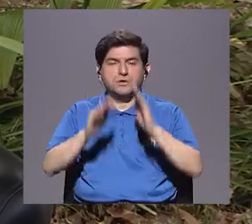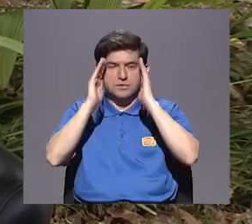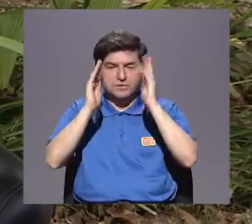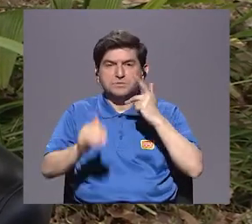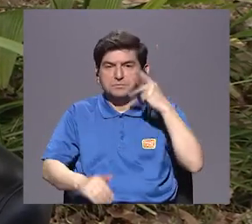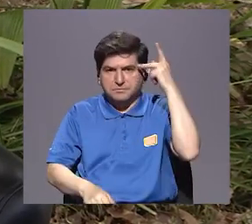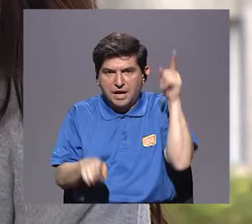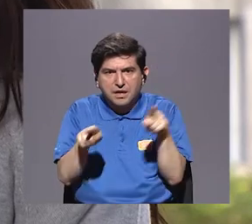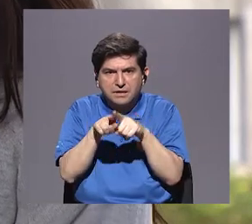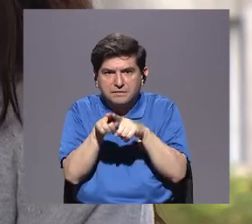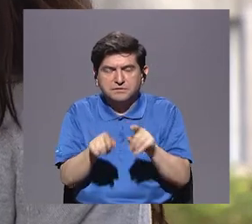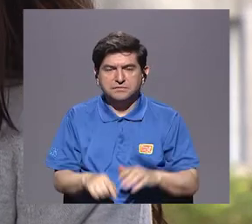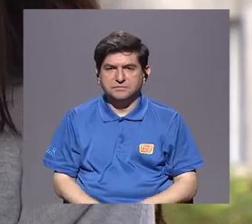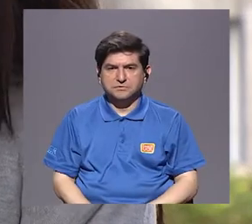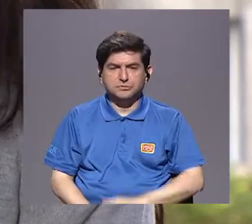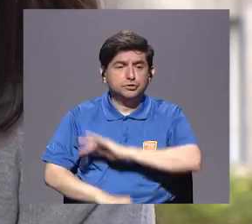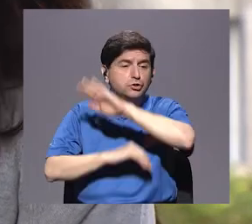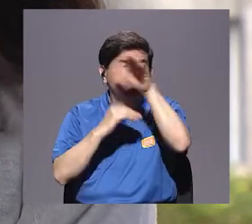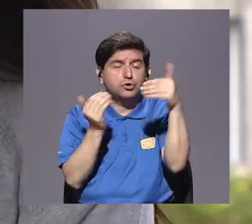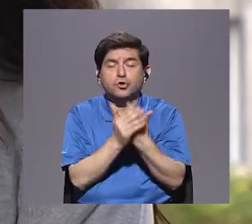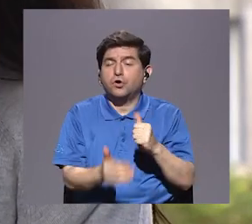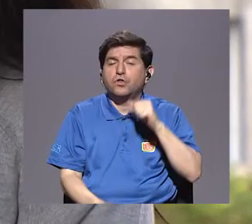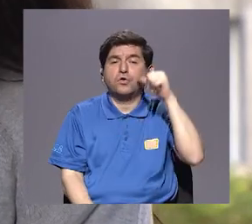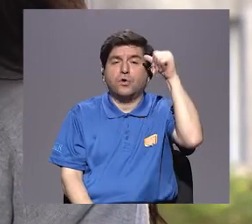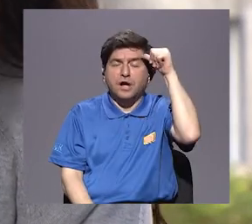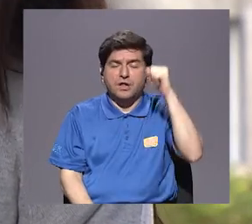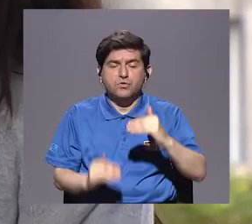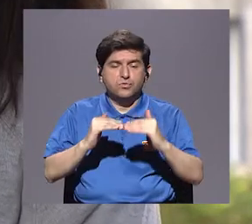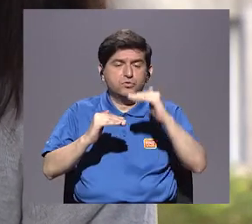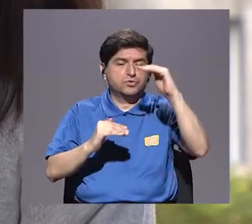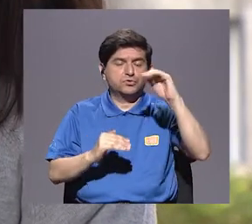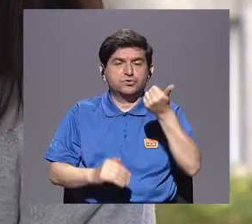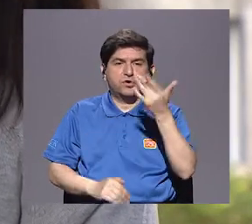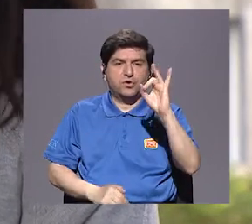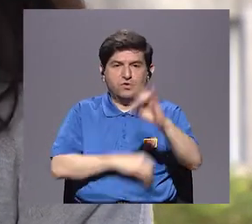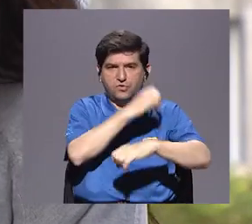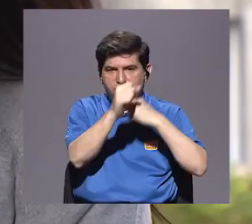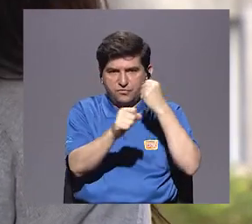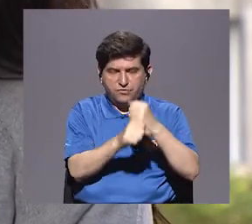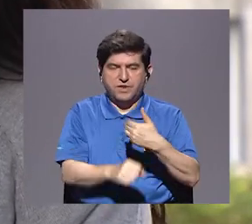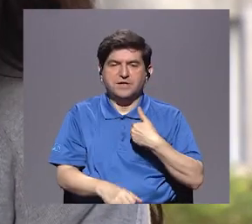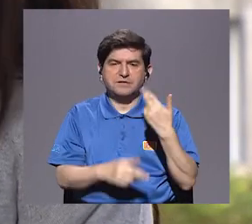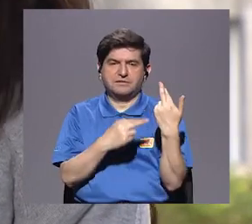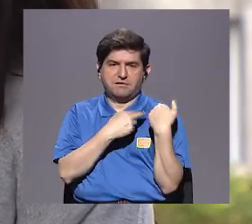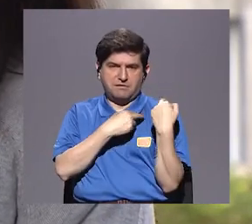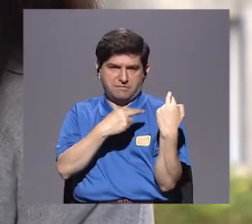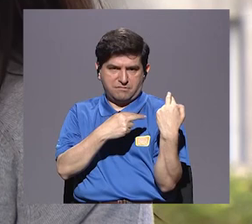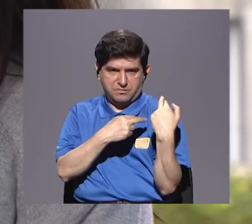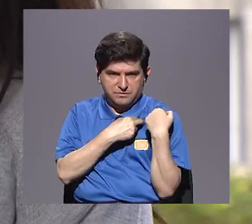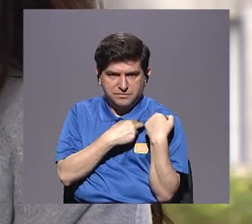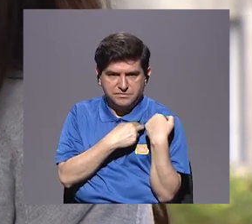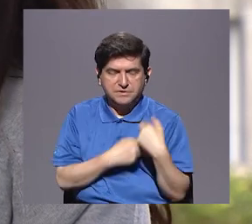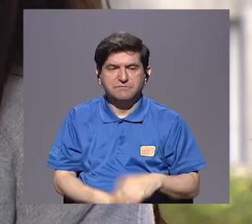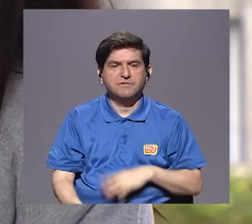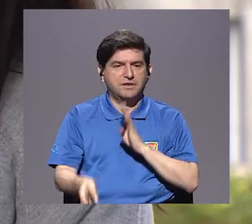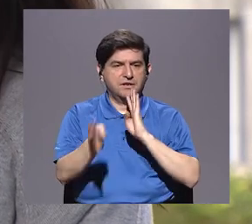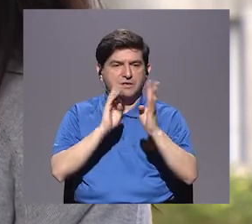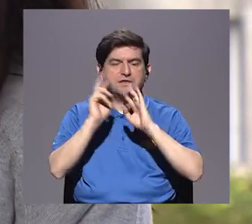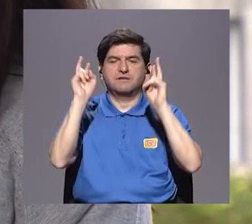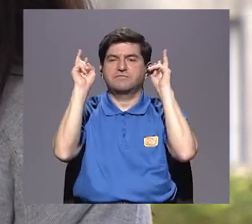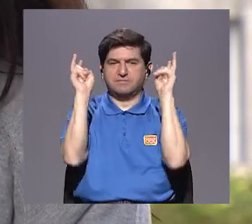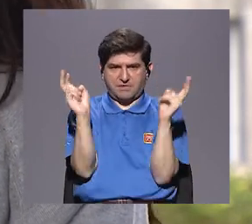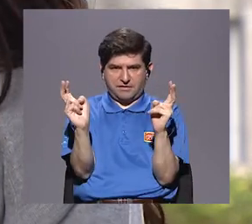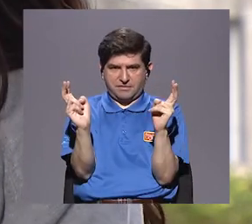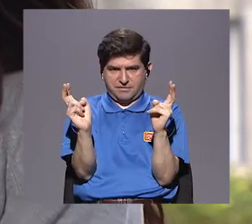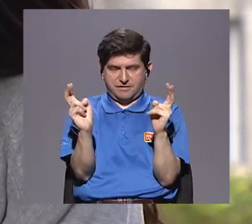padres, ¿verdad? Realmente todo adulto mayor de 18 años tenemos la responsabilidad de hablar sobre el